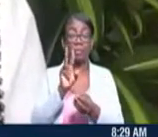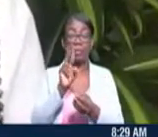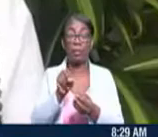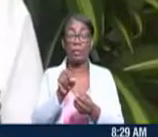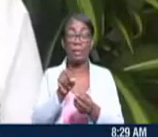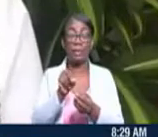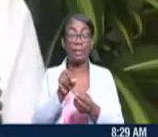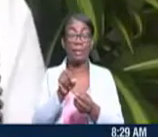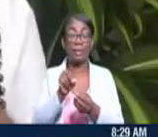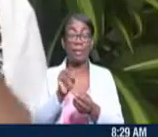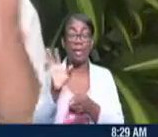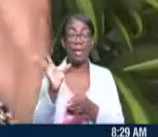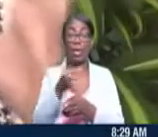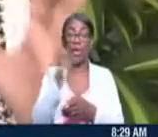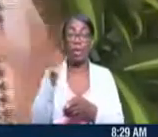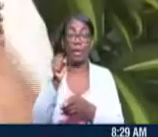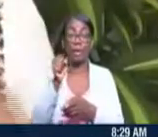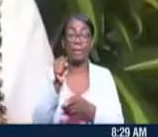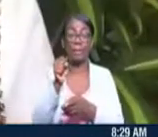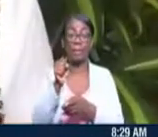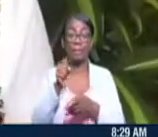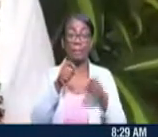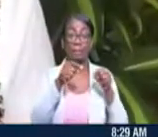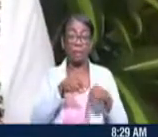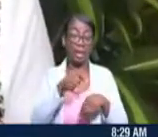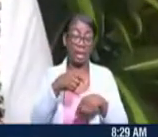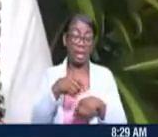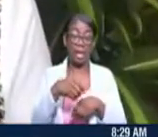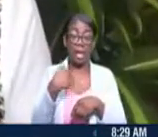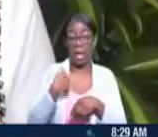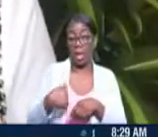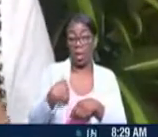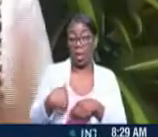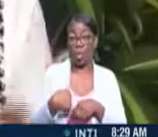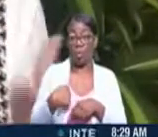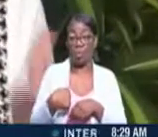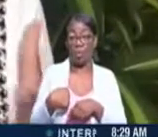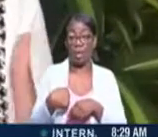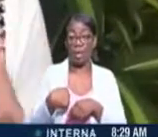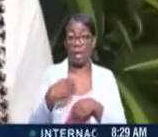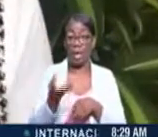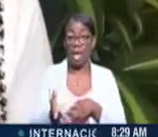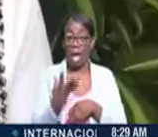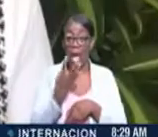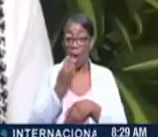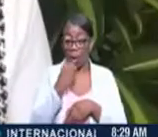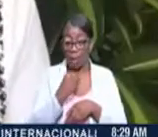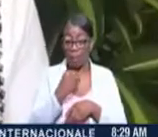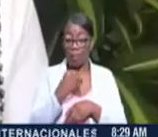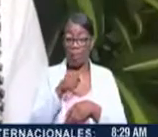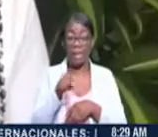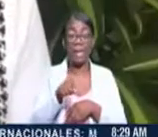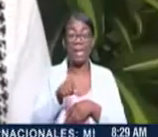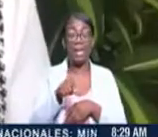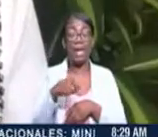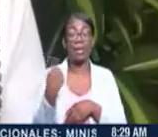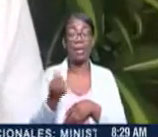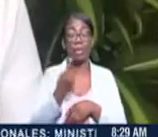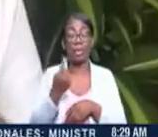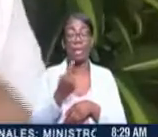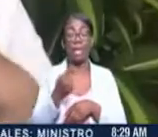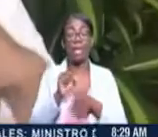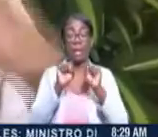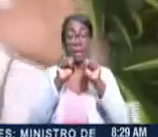logrado que el depredador más grande, que es el ser humano, nosotros, consumamos el pez león. Y esa es la única fórmula como vamos a